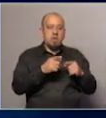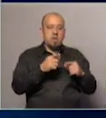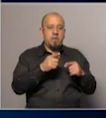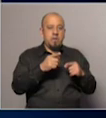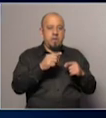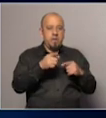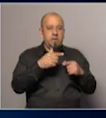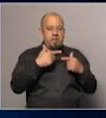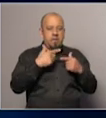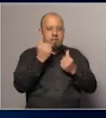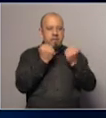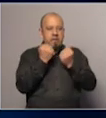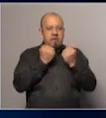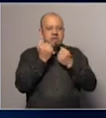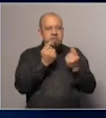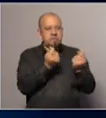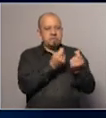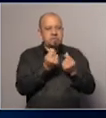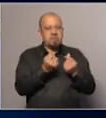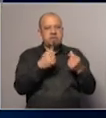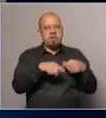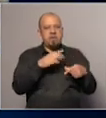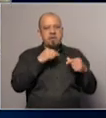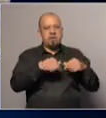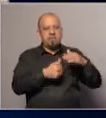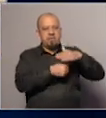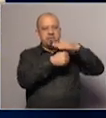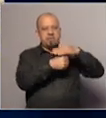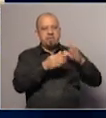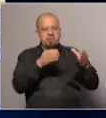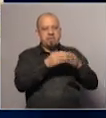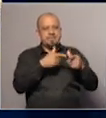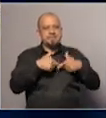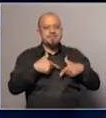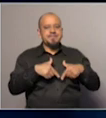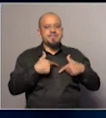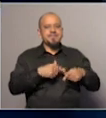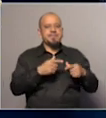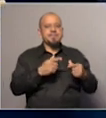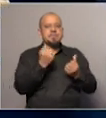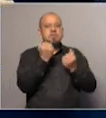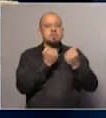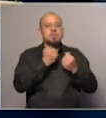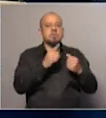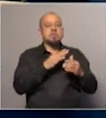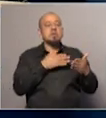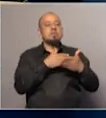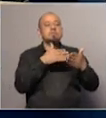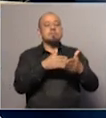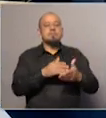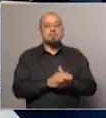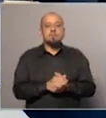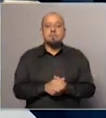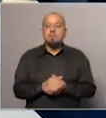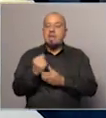temas tiene economía y finanzas otro ministerio con la actual cúpula del ministerio y entendimiento en ese punto y esa economía que no impide el avance del que impide el avance